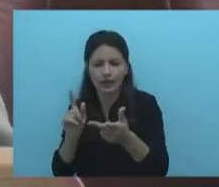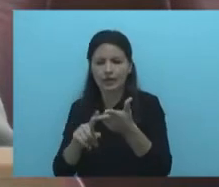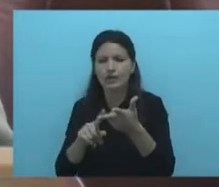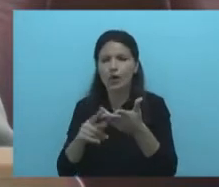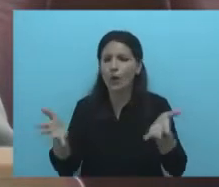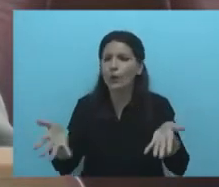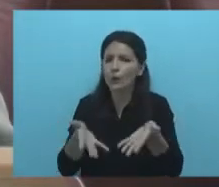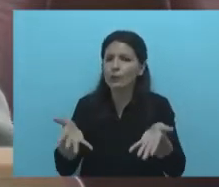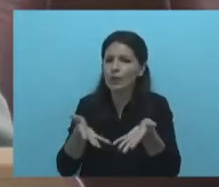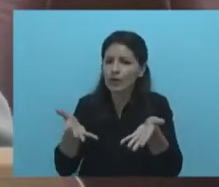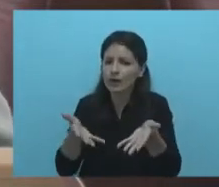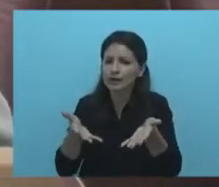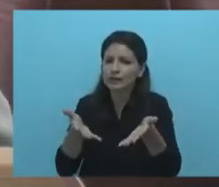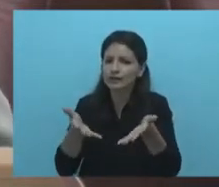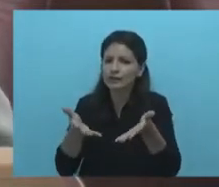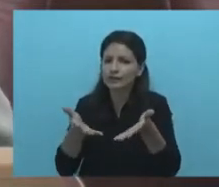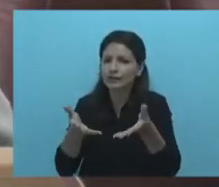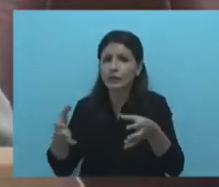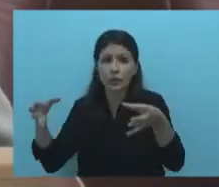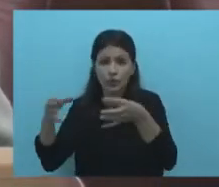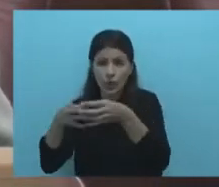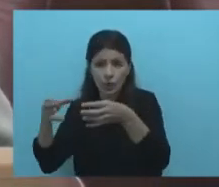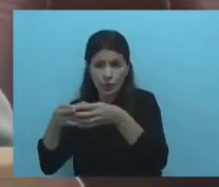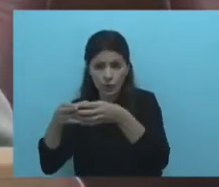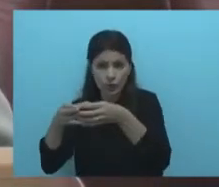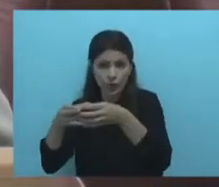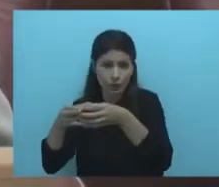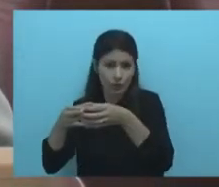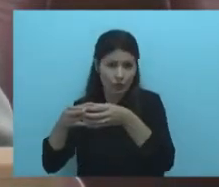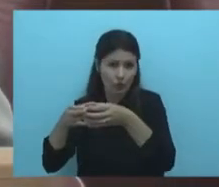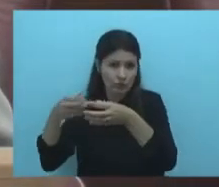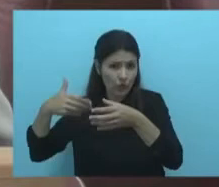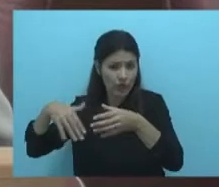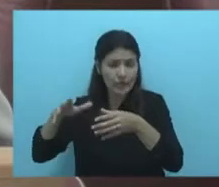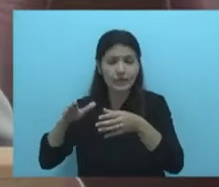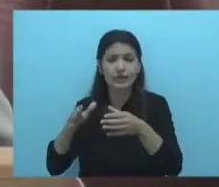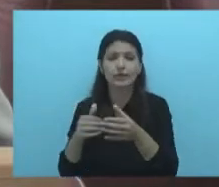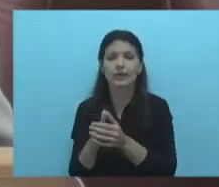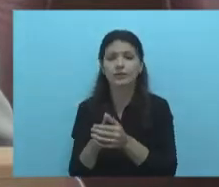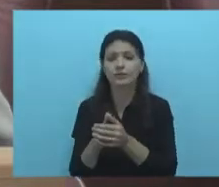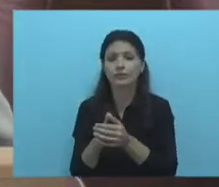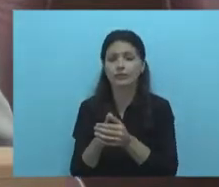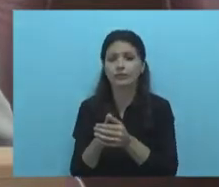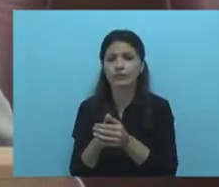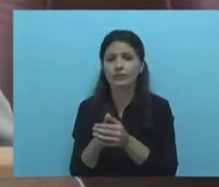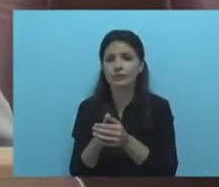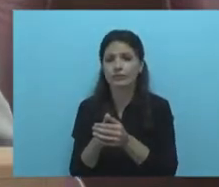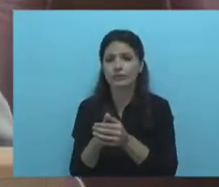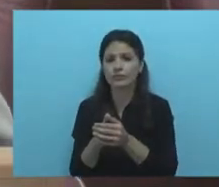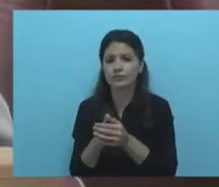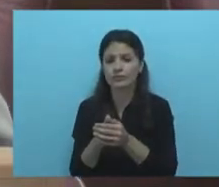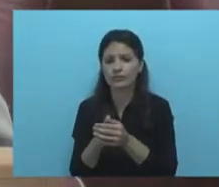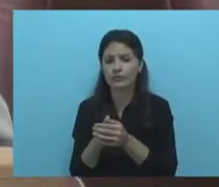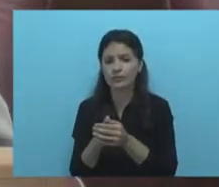las organizaciones de la sociedad civil, así como también por parte de cooperativas, pequeños y medianos productores